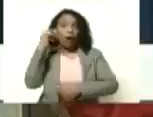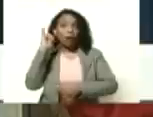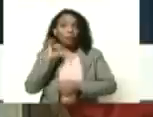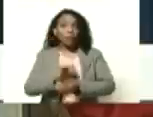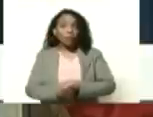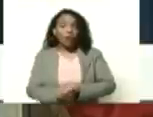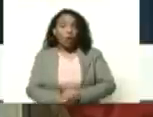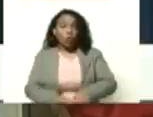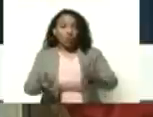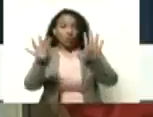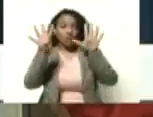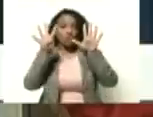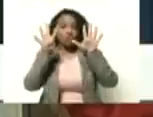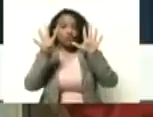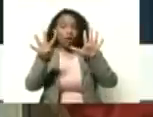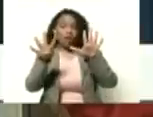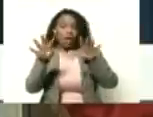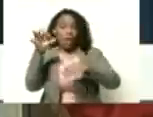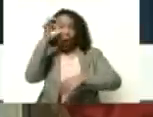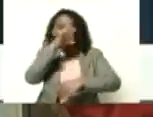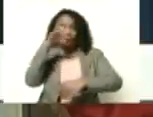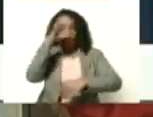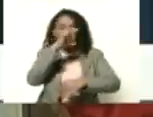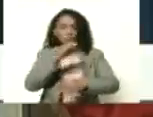9 cochinos